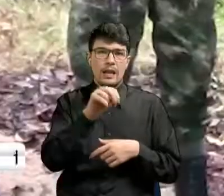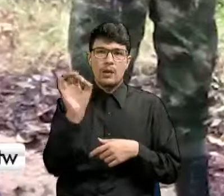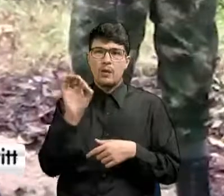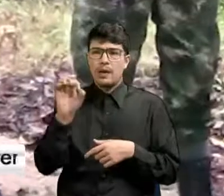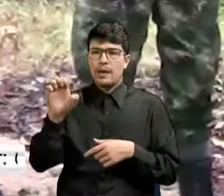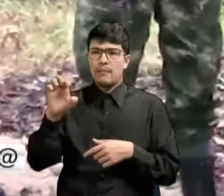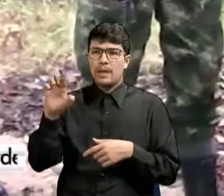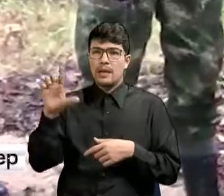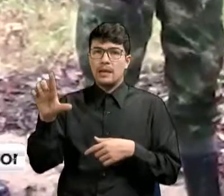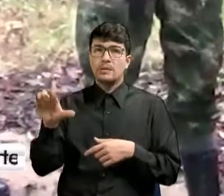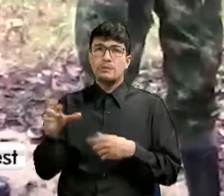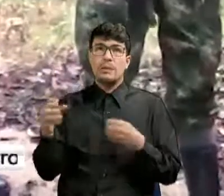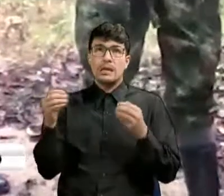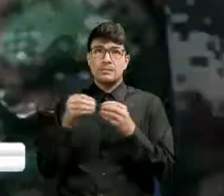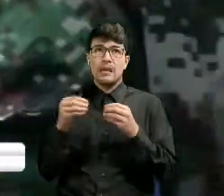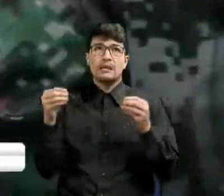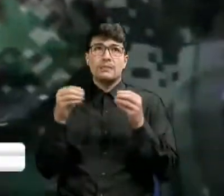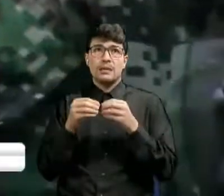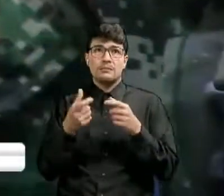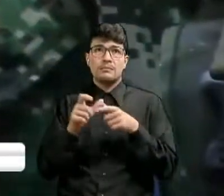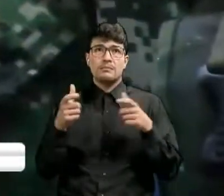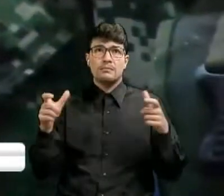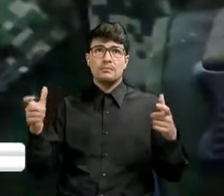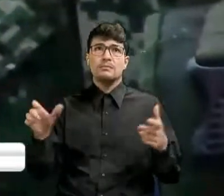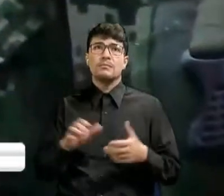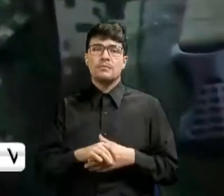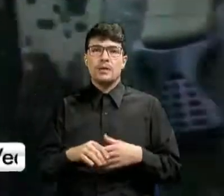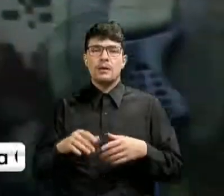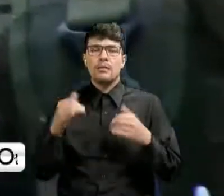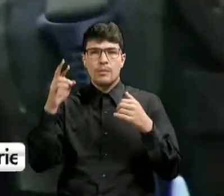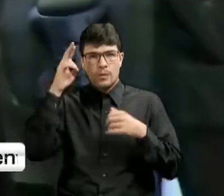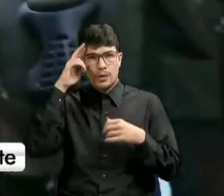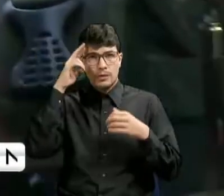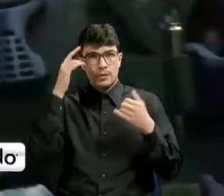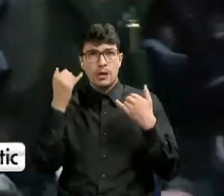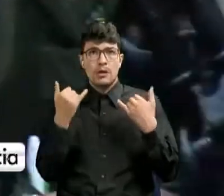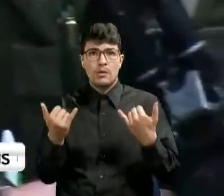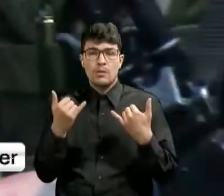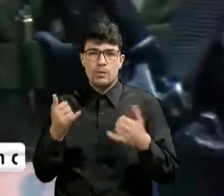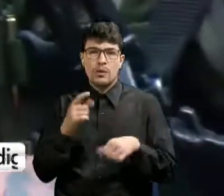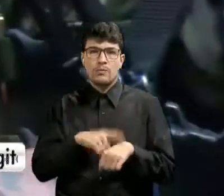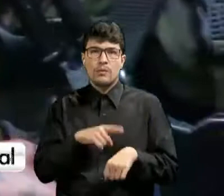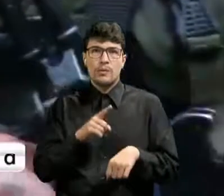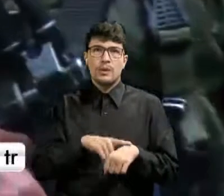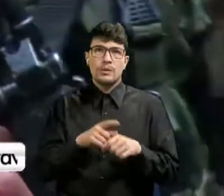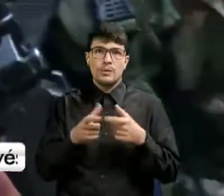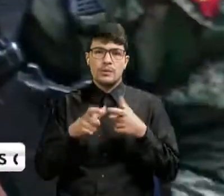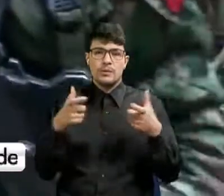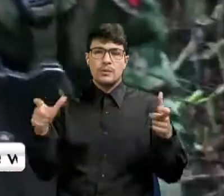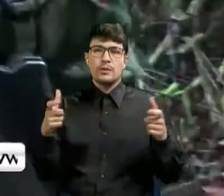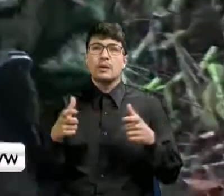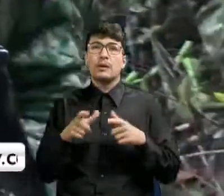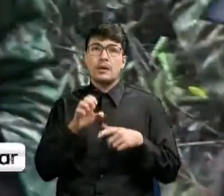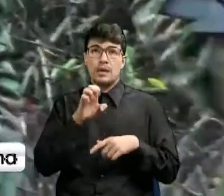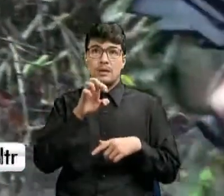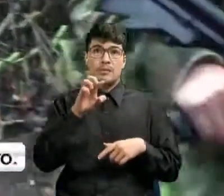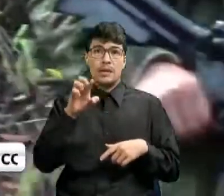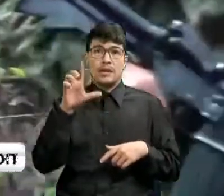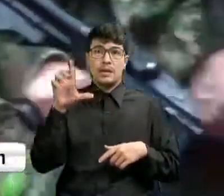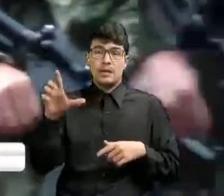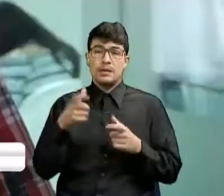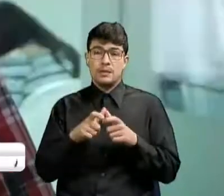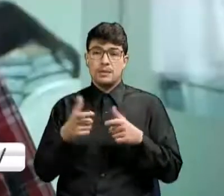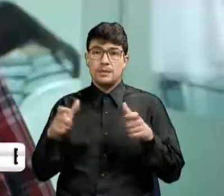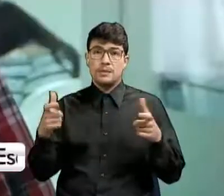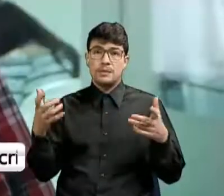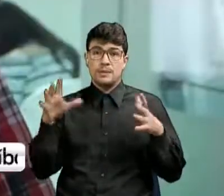EPL a tomar sus posiciones. Y en este momento va en un incremento grande el EPL, tomando prácticamente